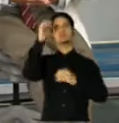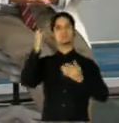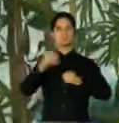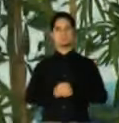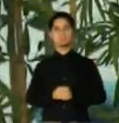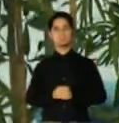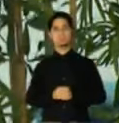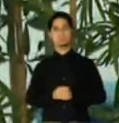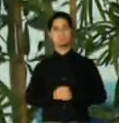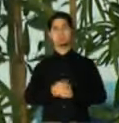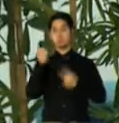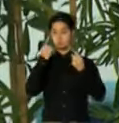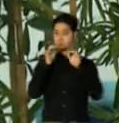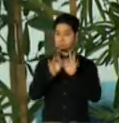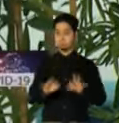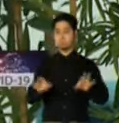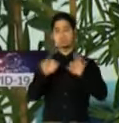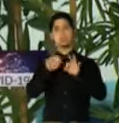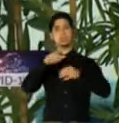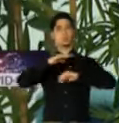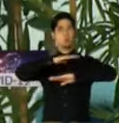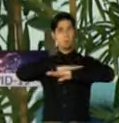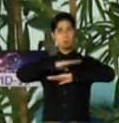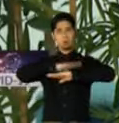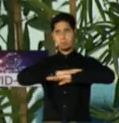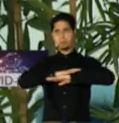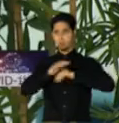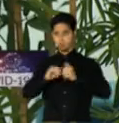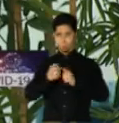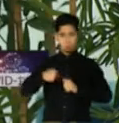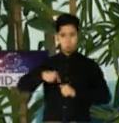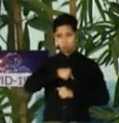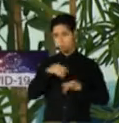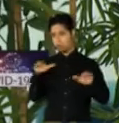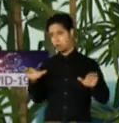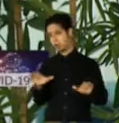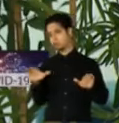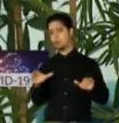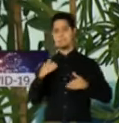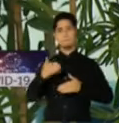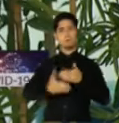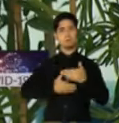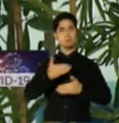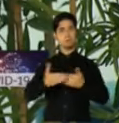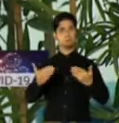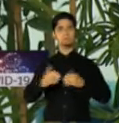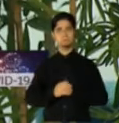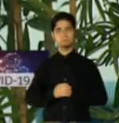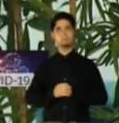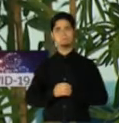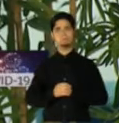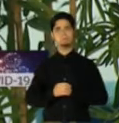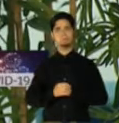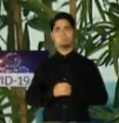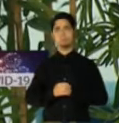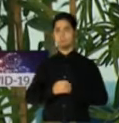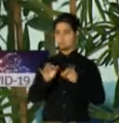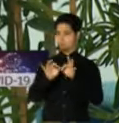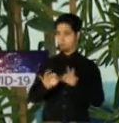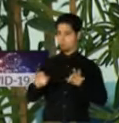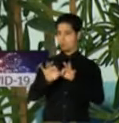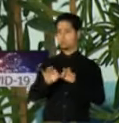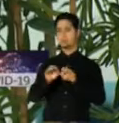creo que es bien importante que veamos el comportamiento de cómo hemos respondido a esta emergencia desde el contexto de que en